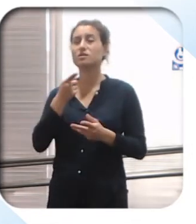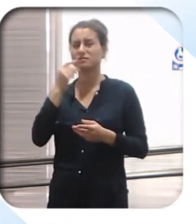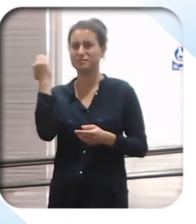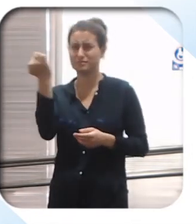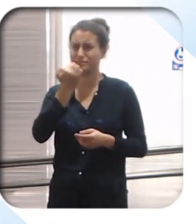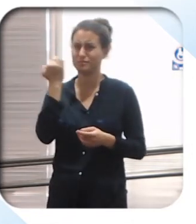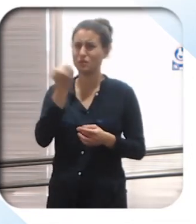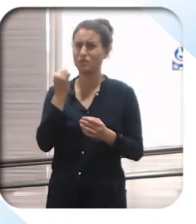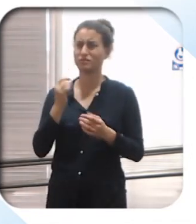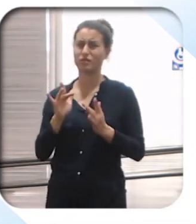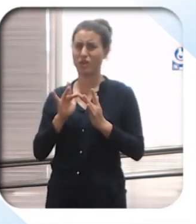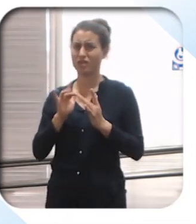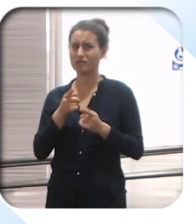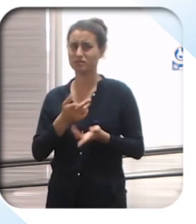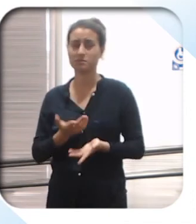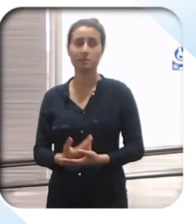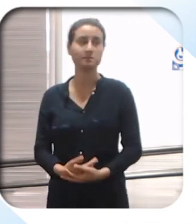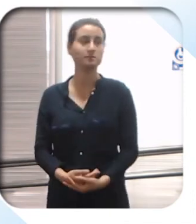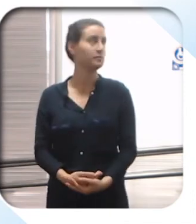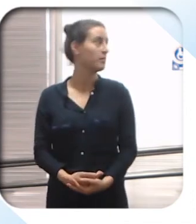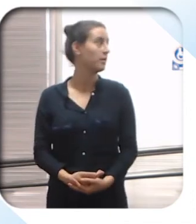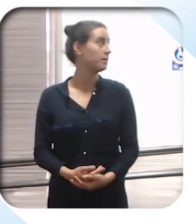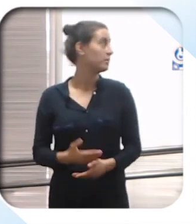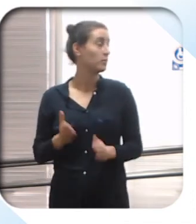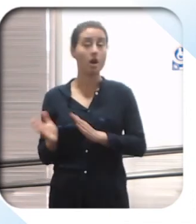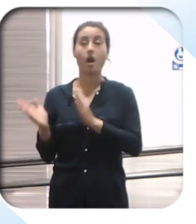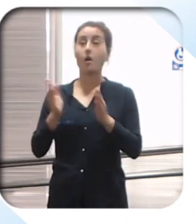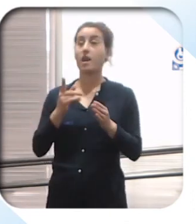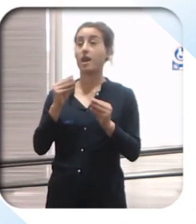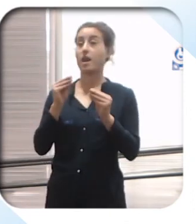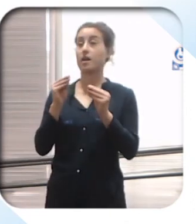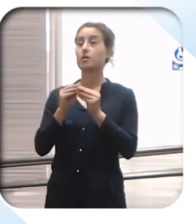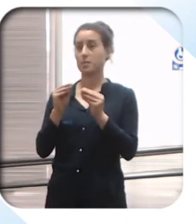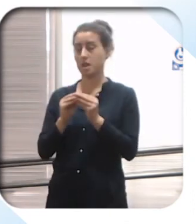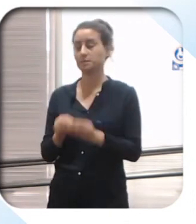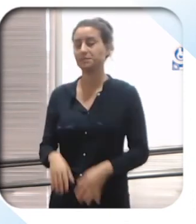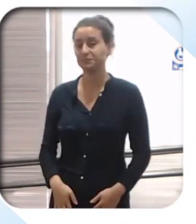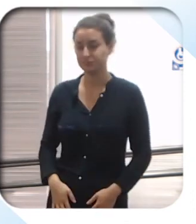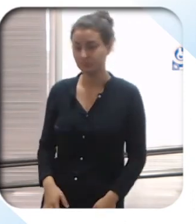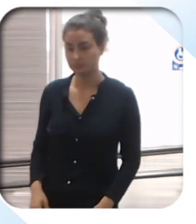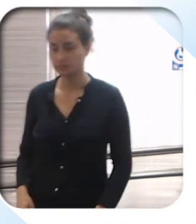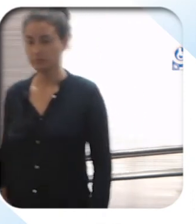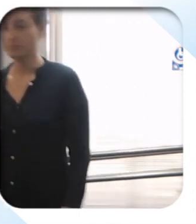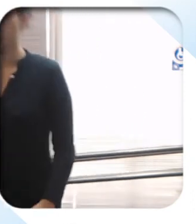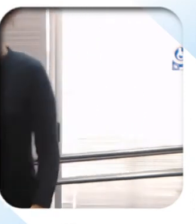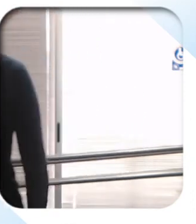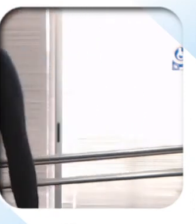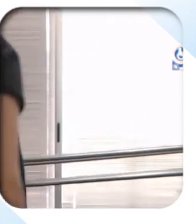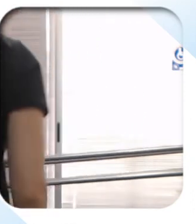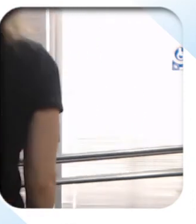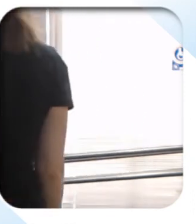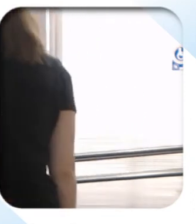importante conectar con eso. Bueno, doy paso a mi compañera. Gracias.